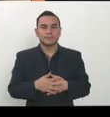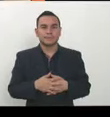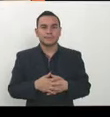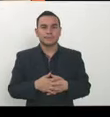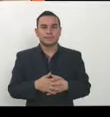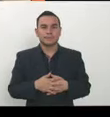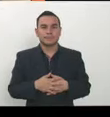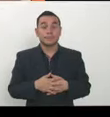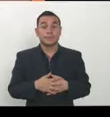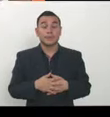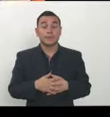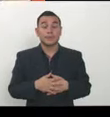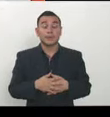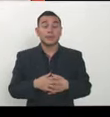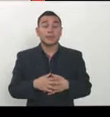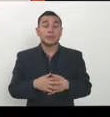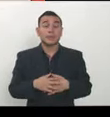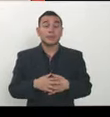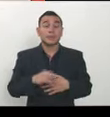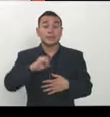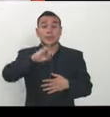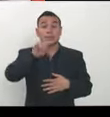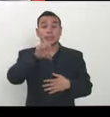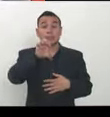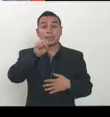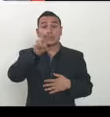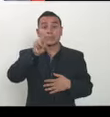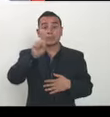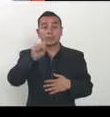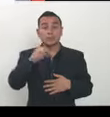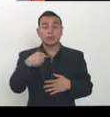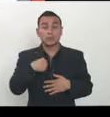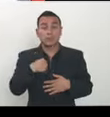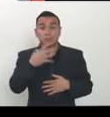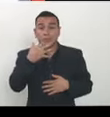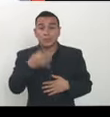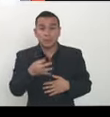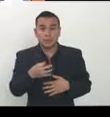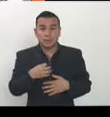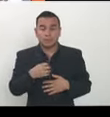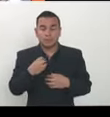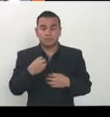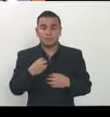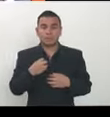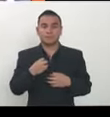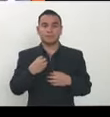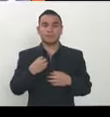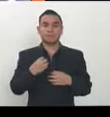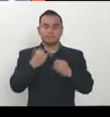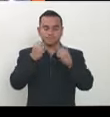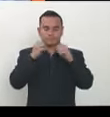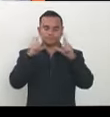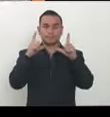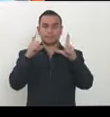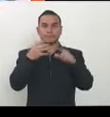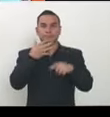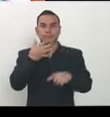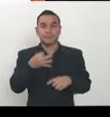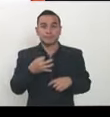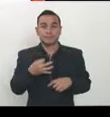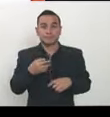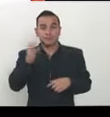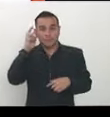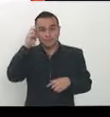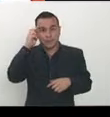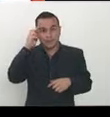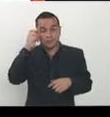Jesús, yo después de escucharte, la verdad es que se habla, yo creo que estamos hablando con